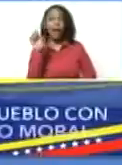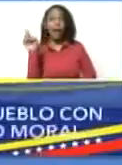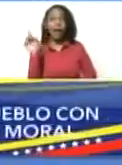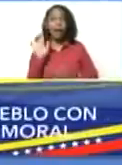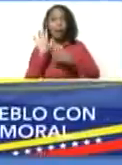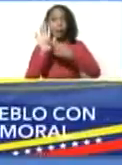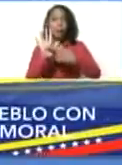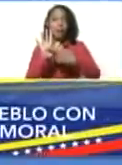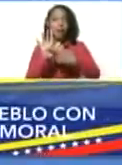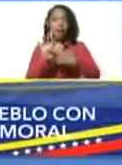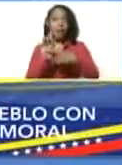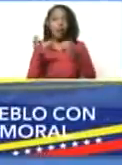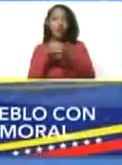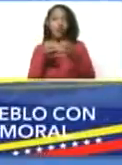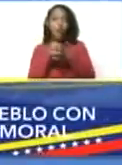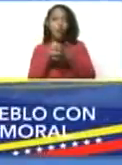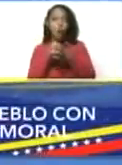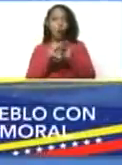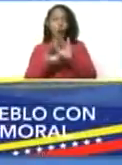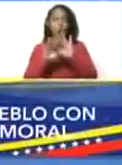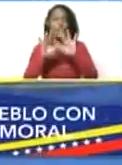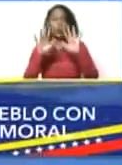generación brillante